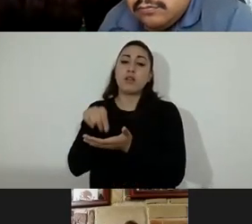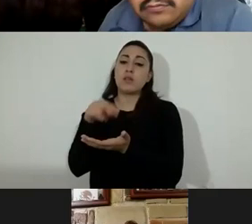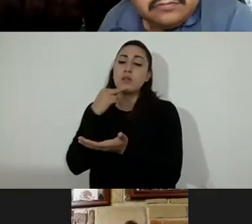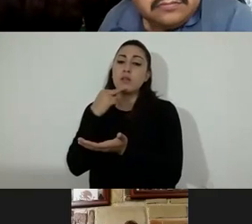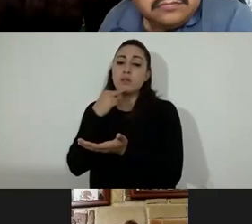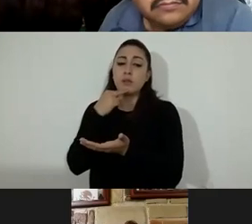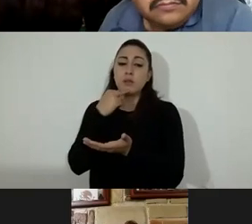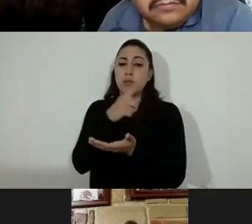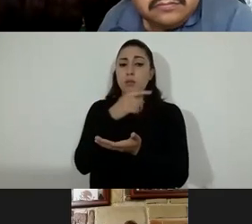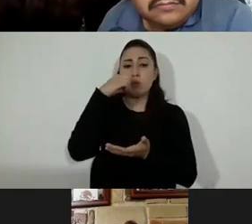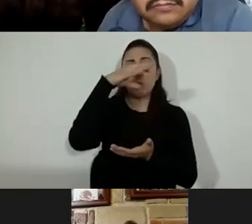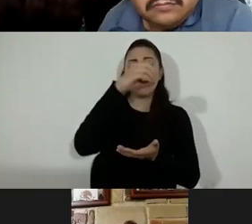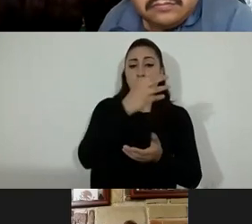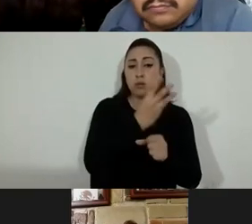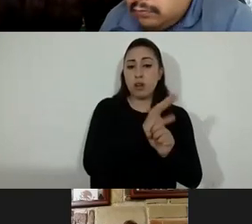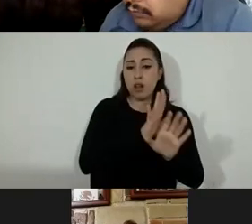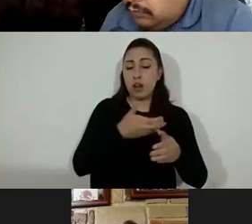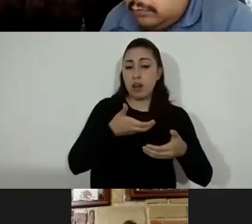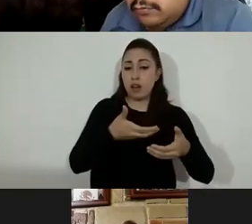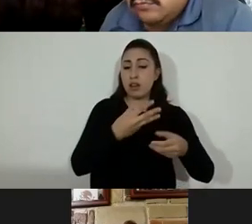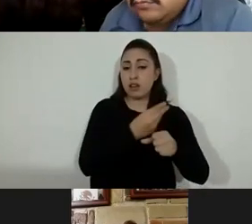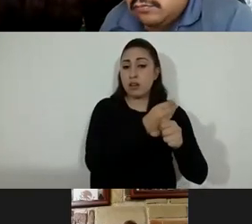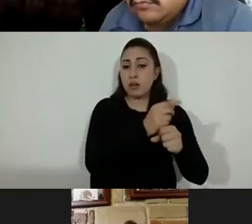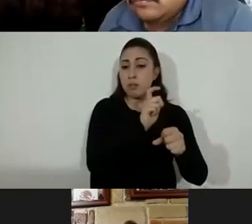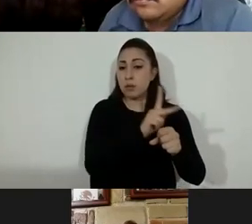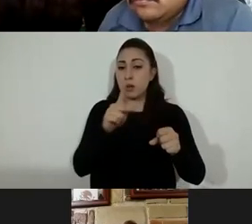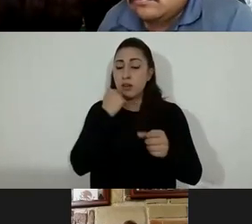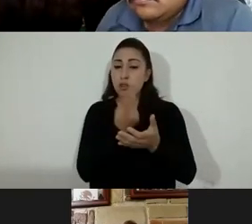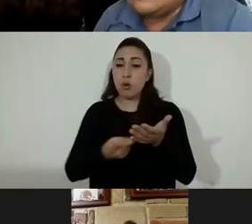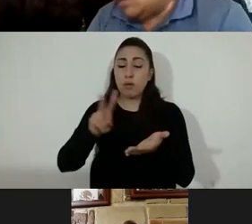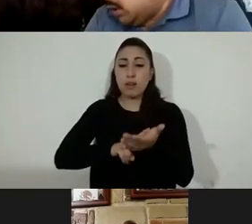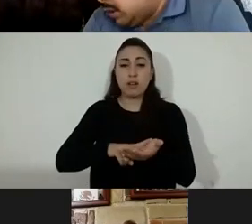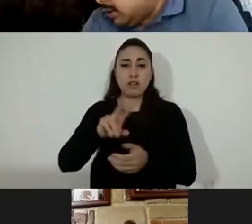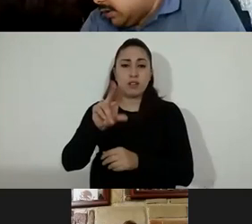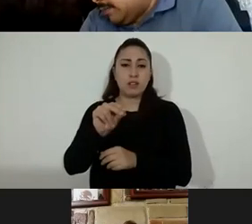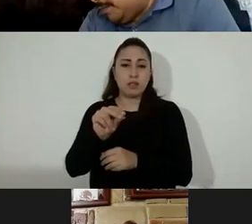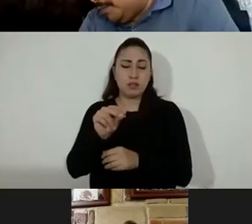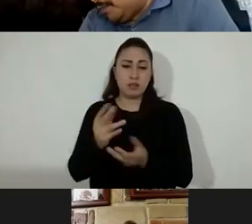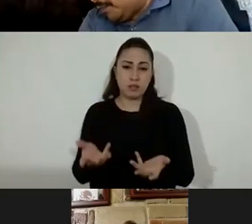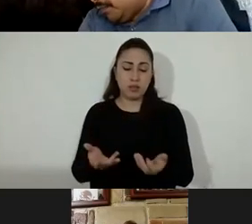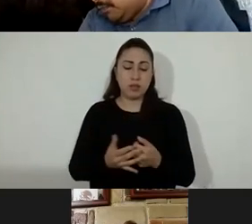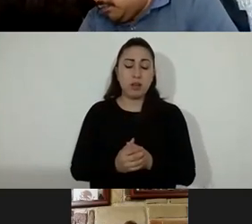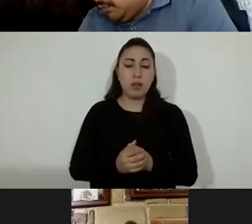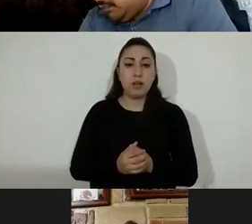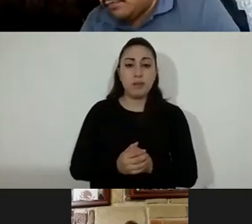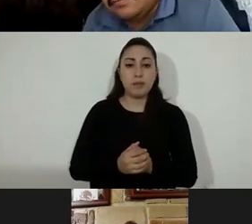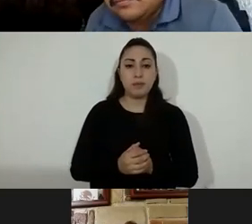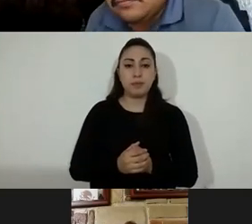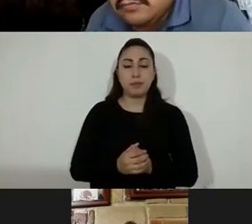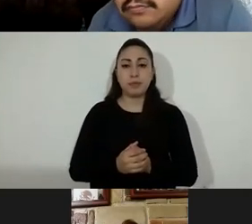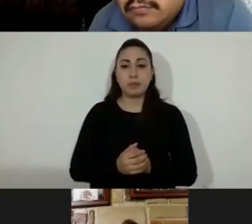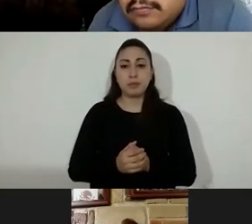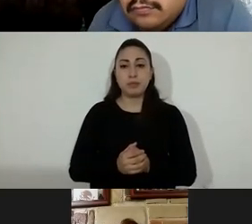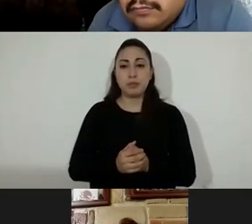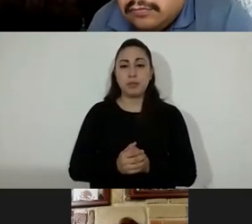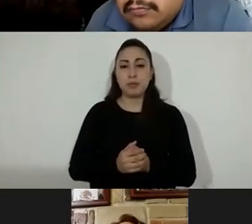el recurso no se pierda, porque si no, pues se pondrían dobles luminarias, ¿no? Entonces creo que hay veces